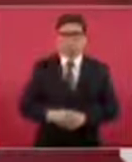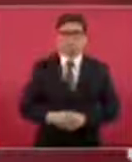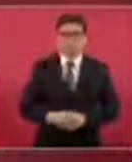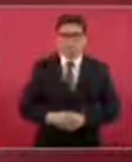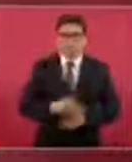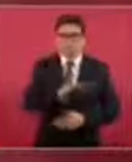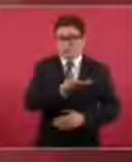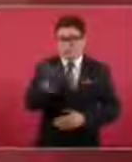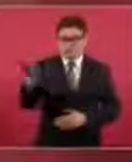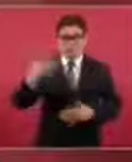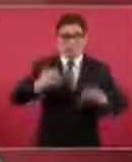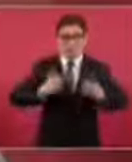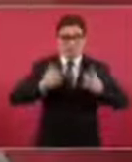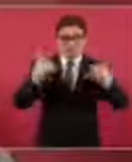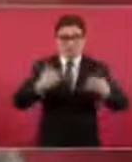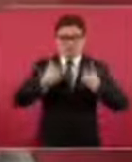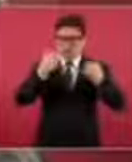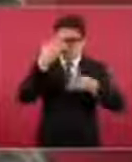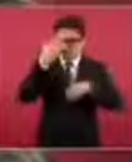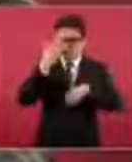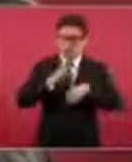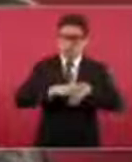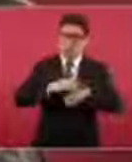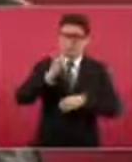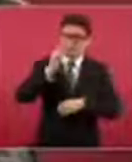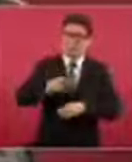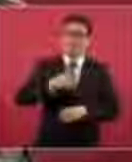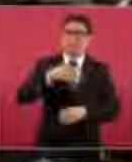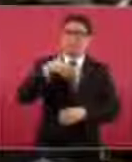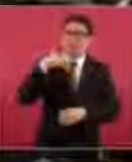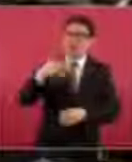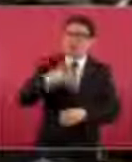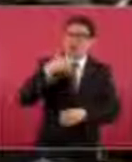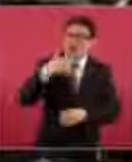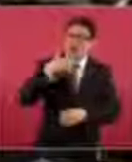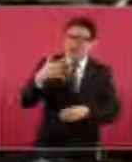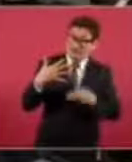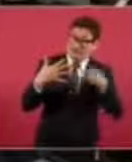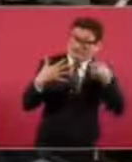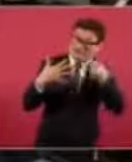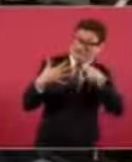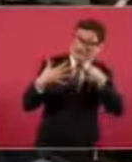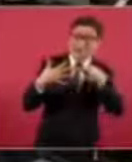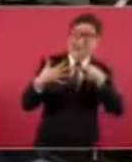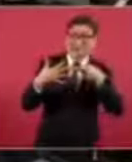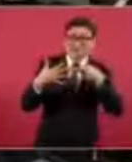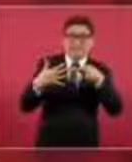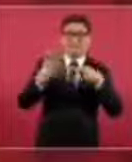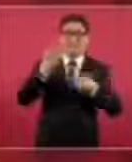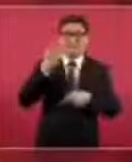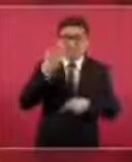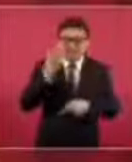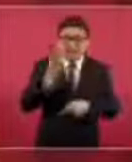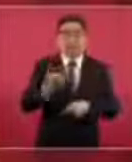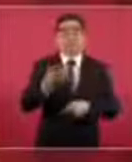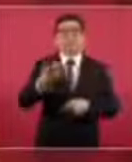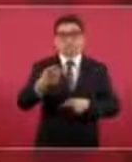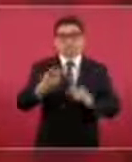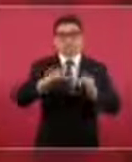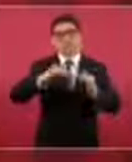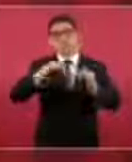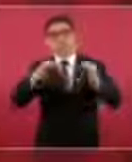Esto para los jóvenes. La corrupción es la causa principal de la